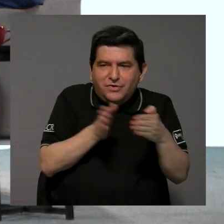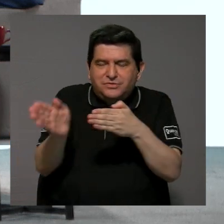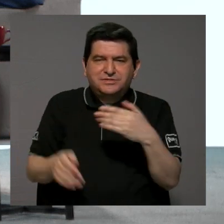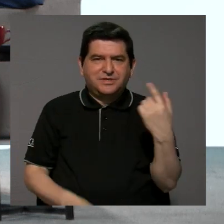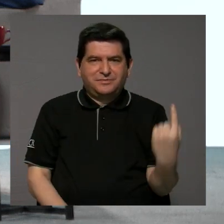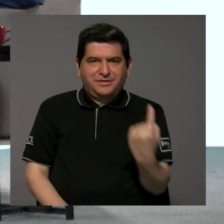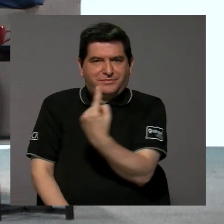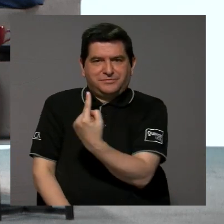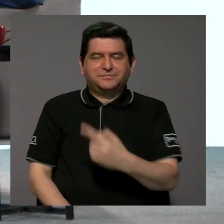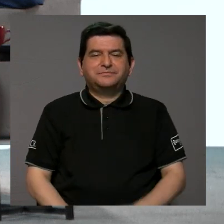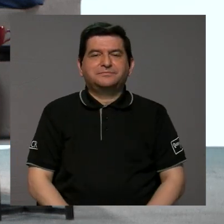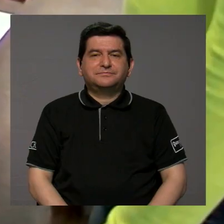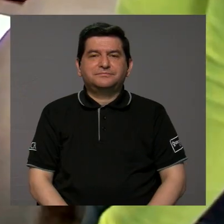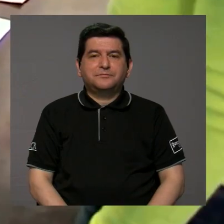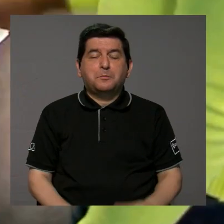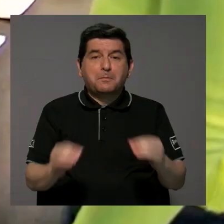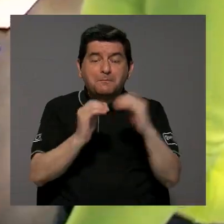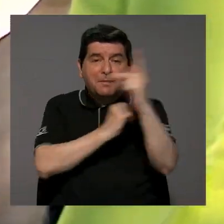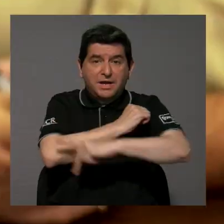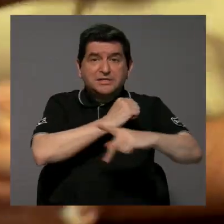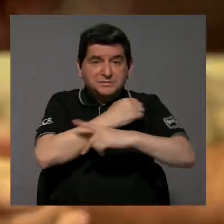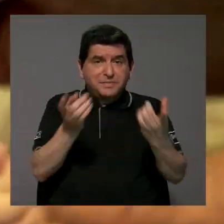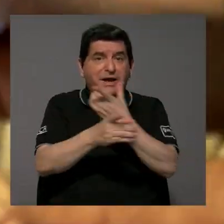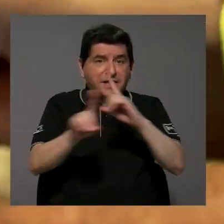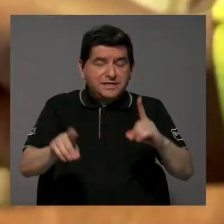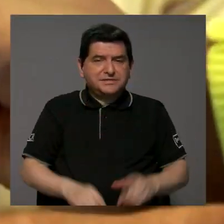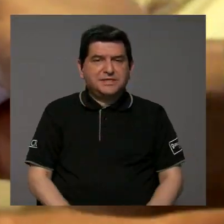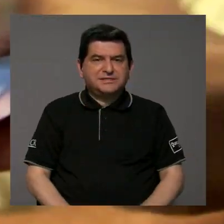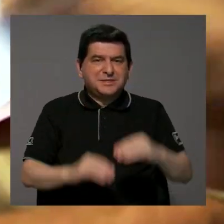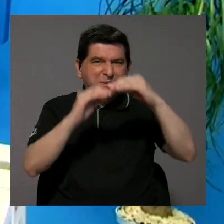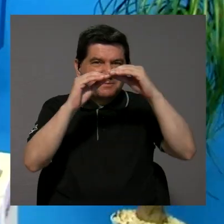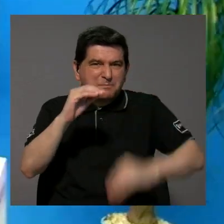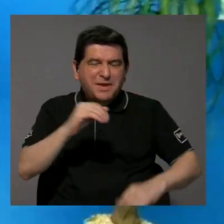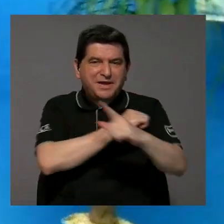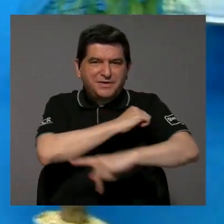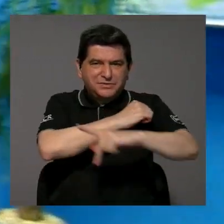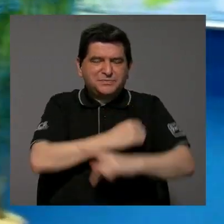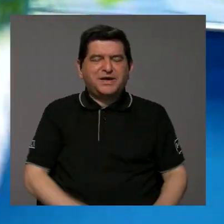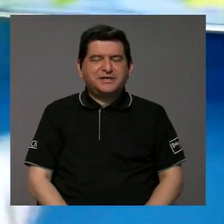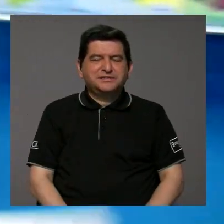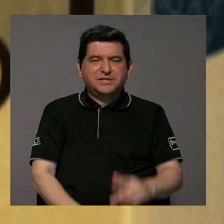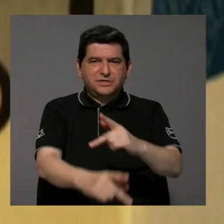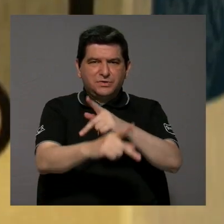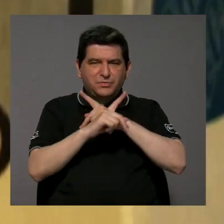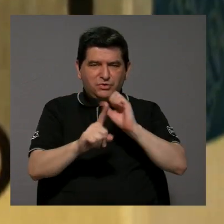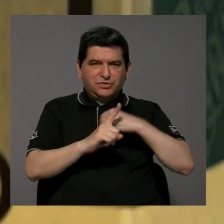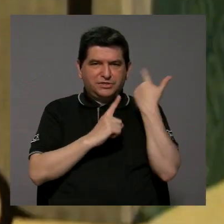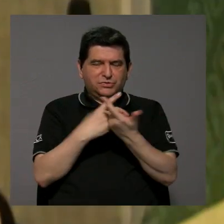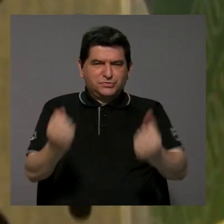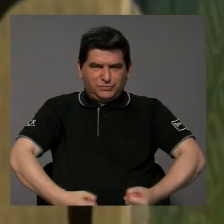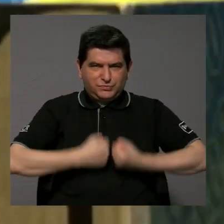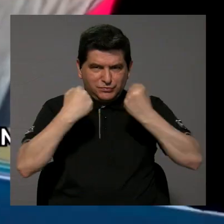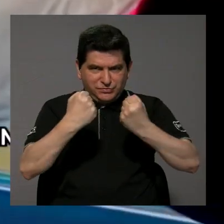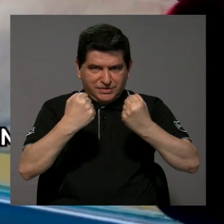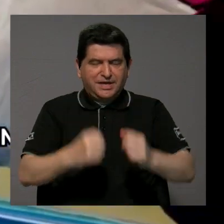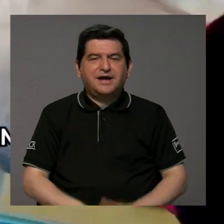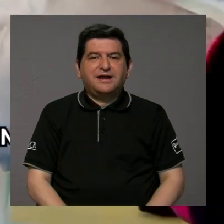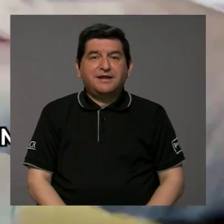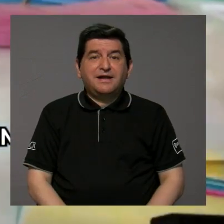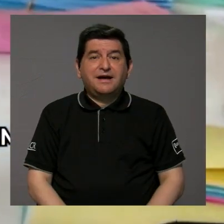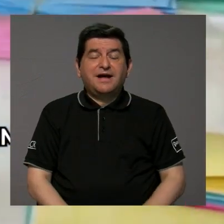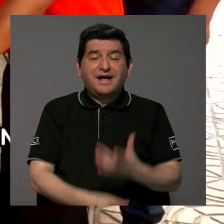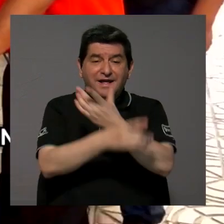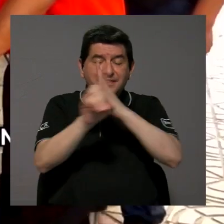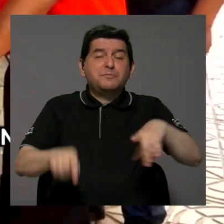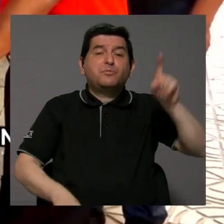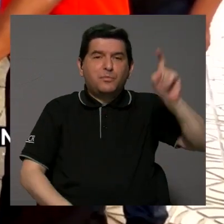trayectorias de unos y otros. Ahora, hay más países con democracia que países con sistemas de protección social robustos, y eso es